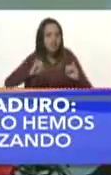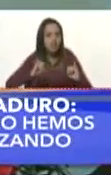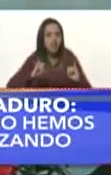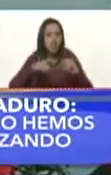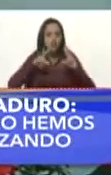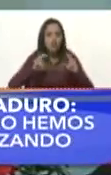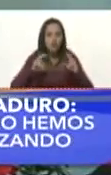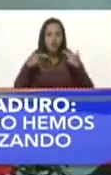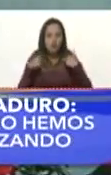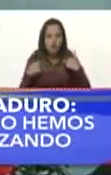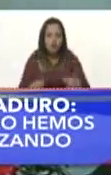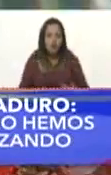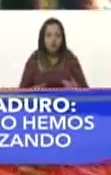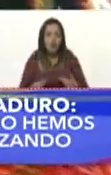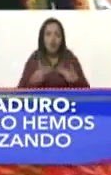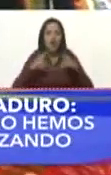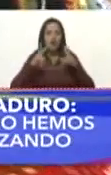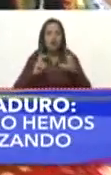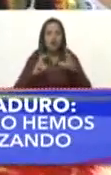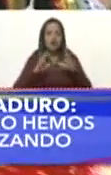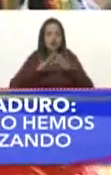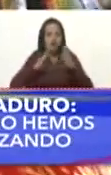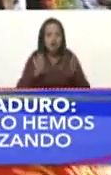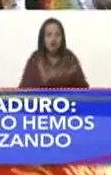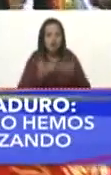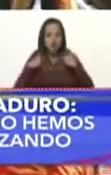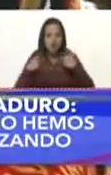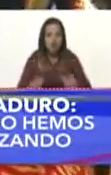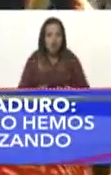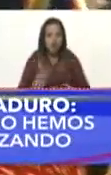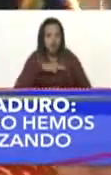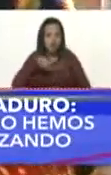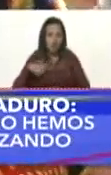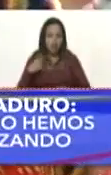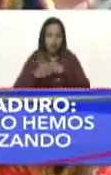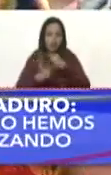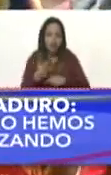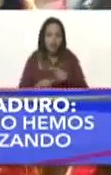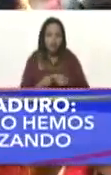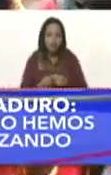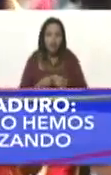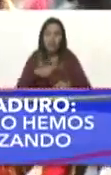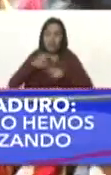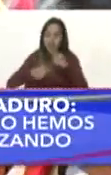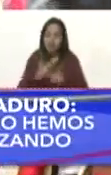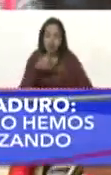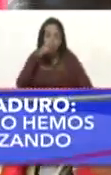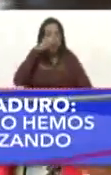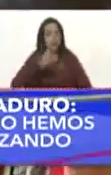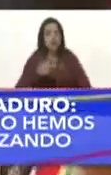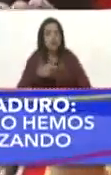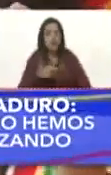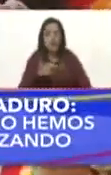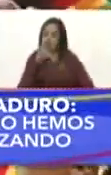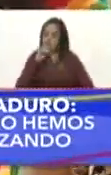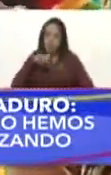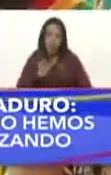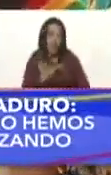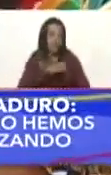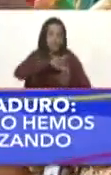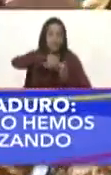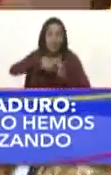nuevo humanismo, de la nueva humanidad, es nuestro siglo, es el siglo de los pueblos y nadie nos lo va a poder